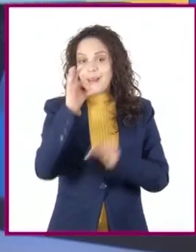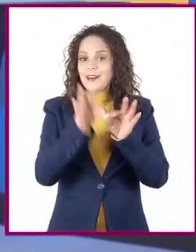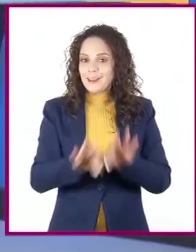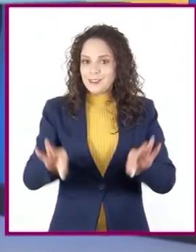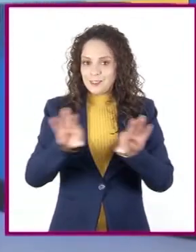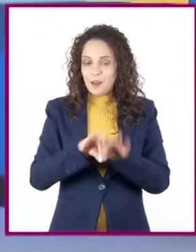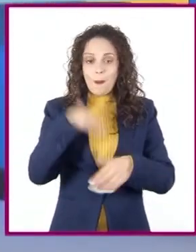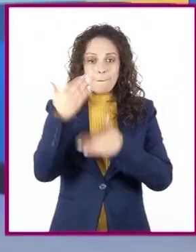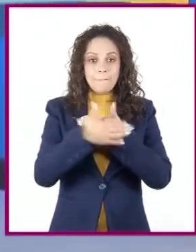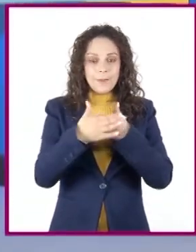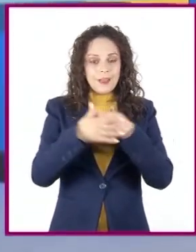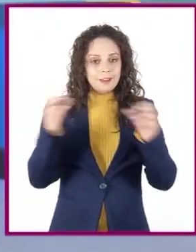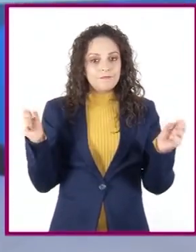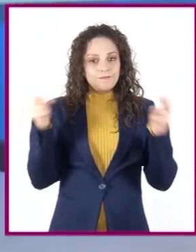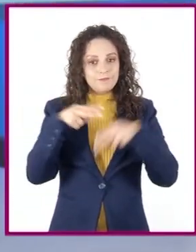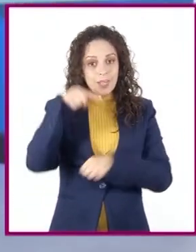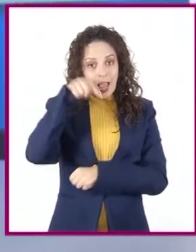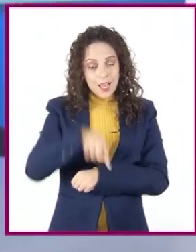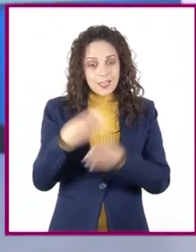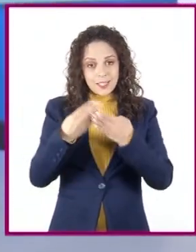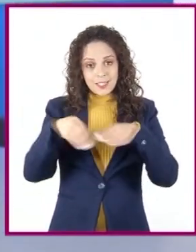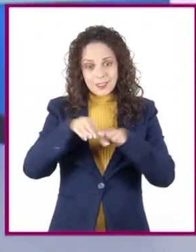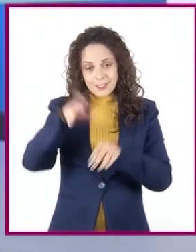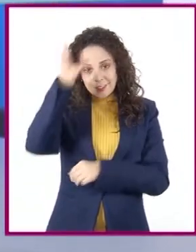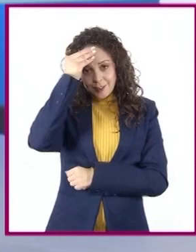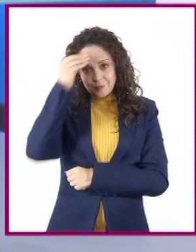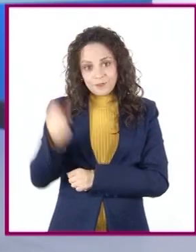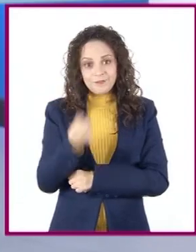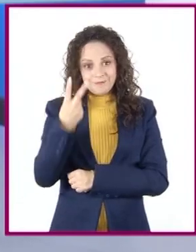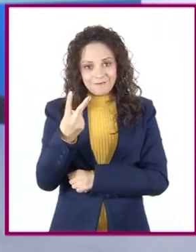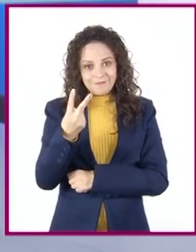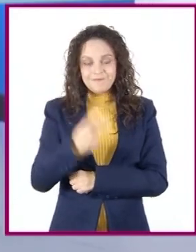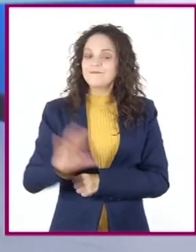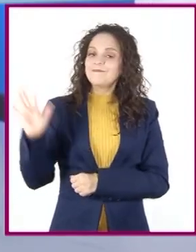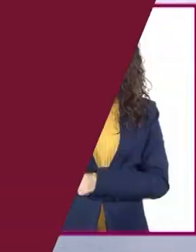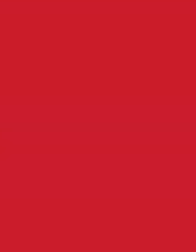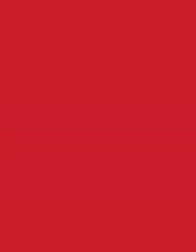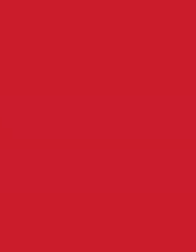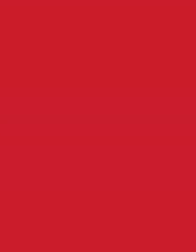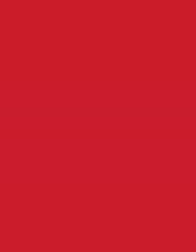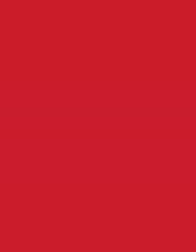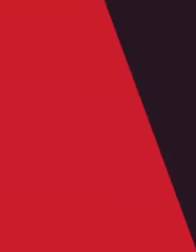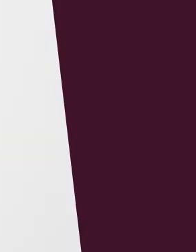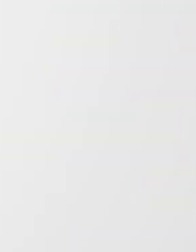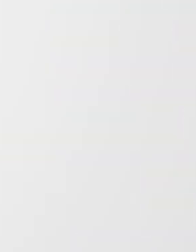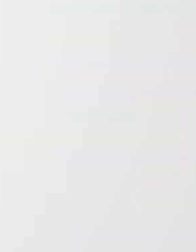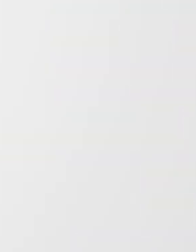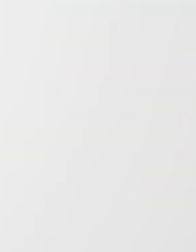siguiente sesión aquí en Aprende en Casa 2. Hasta la próxima.